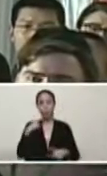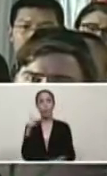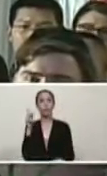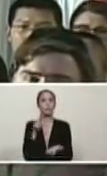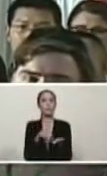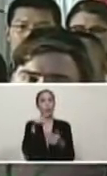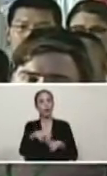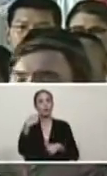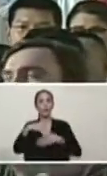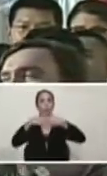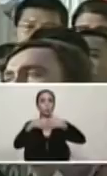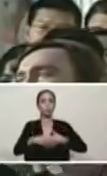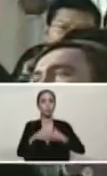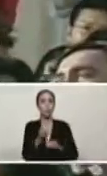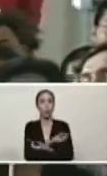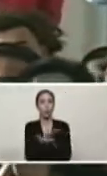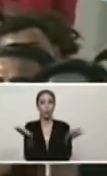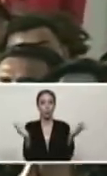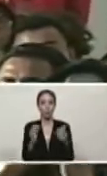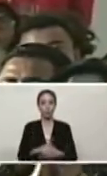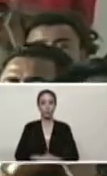con ustedes.